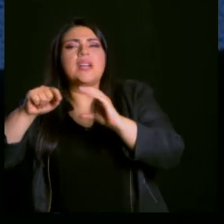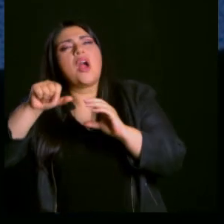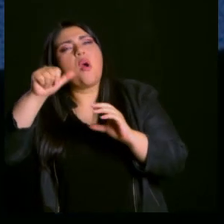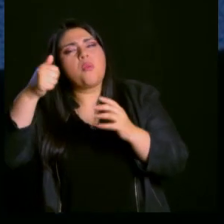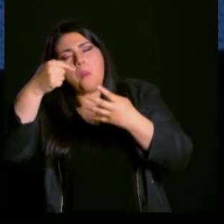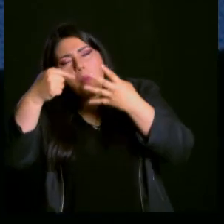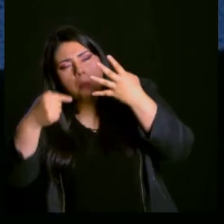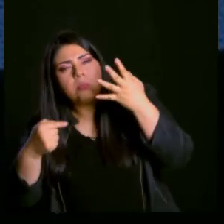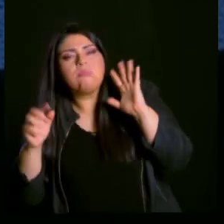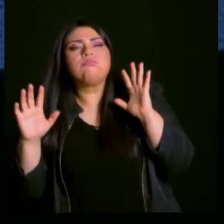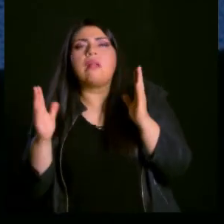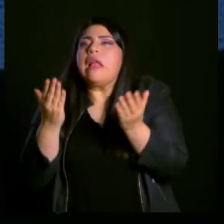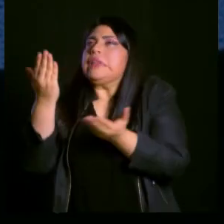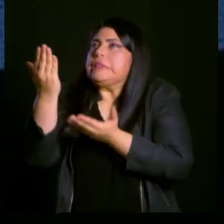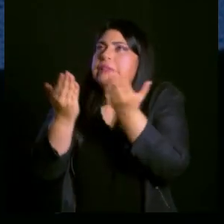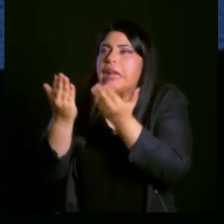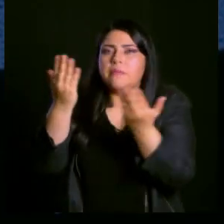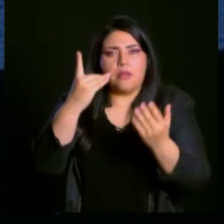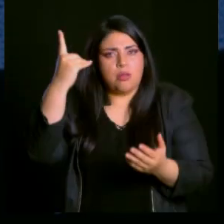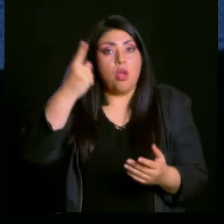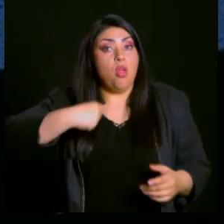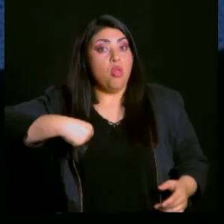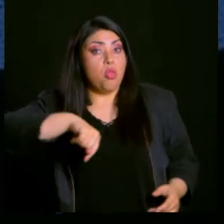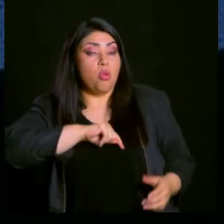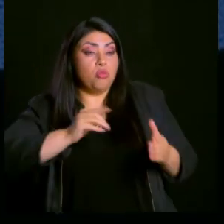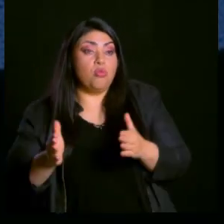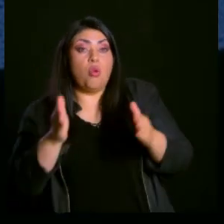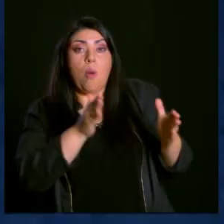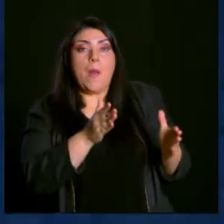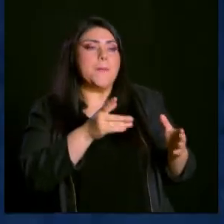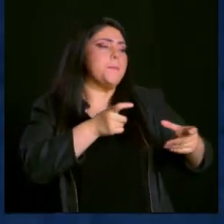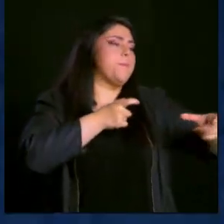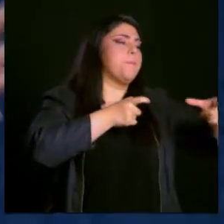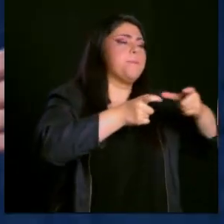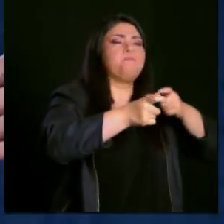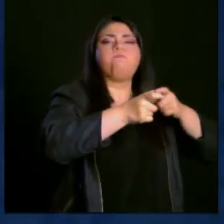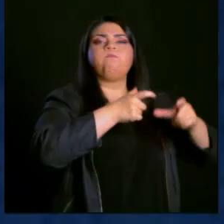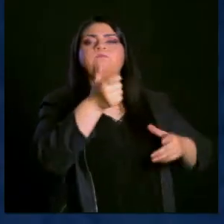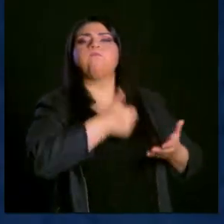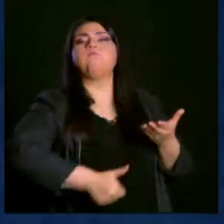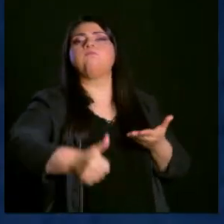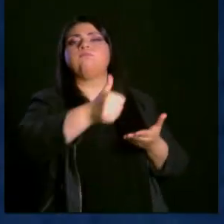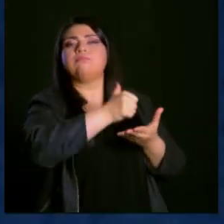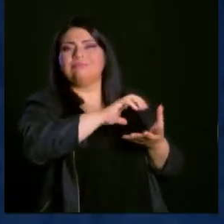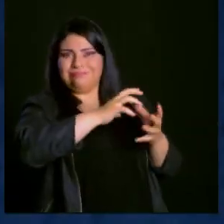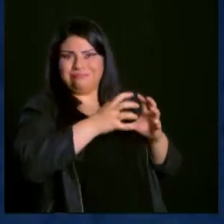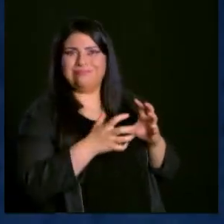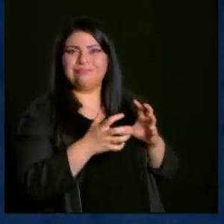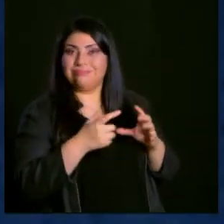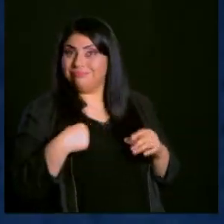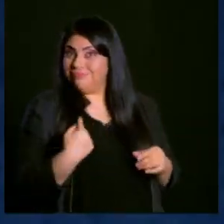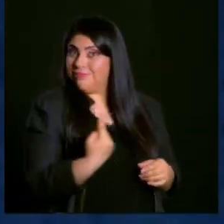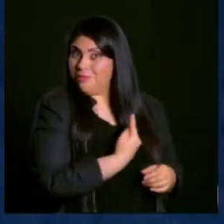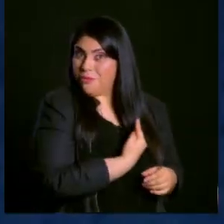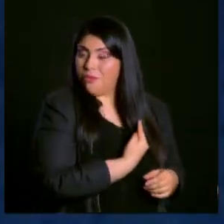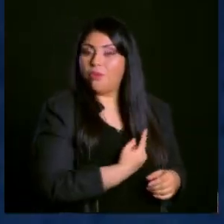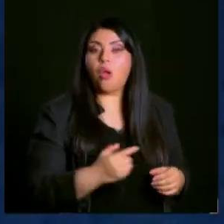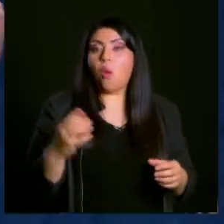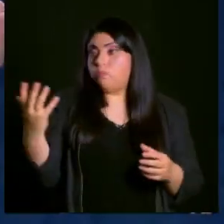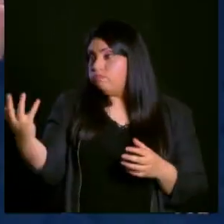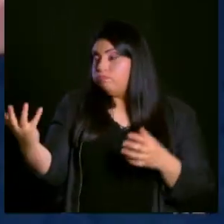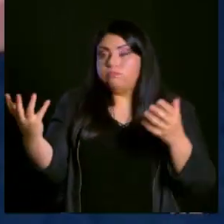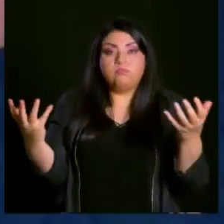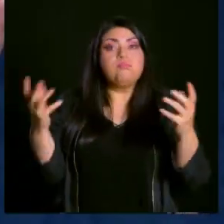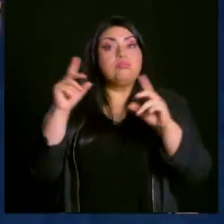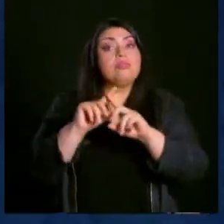para servicio del Señor nosotros somos creados para dominar la tierra Esto está en Génesis Entonces estos son dos creaciones de